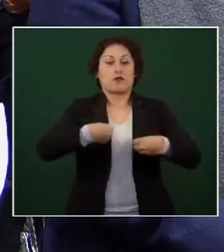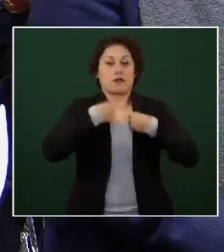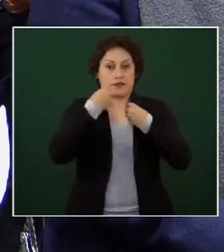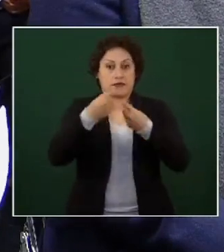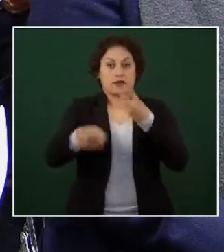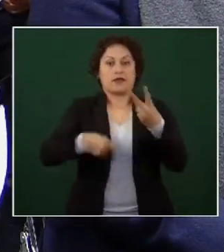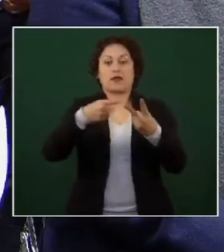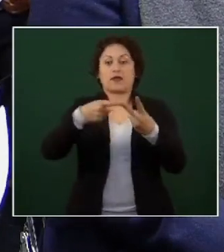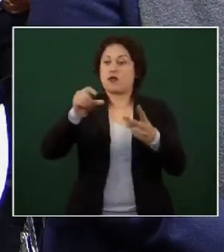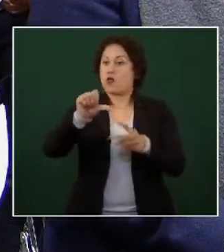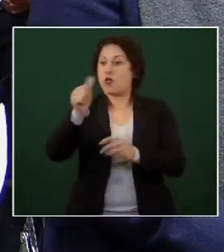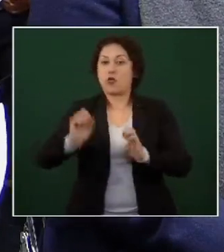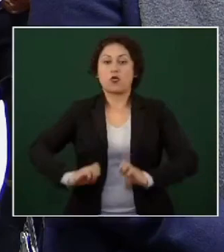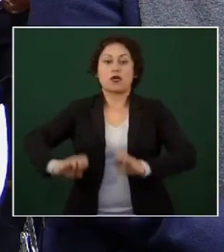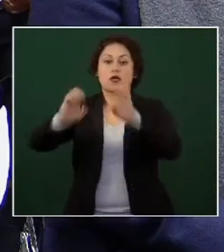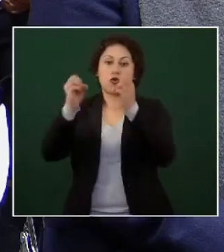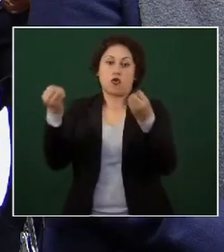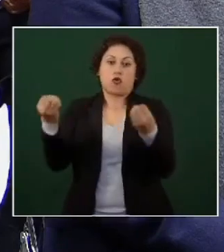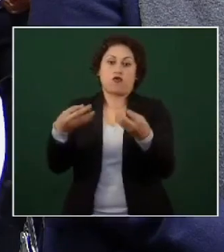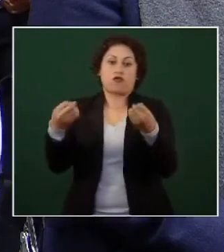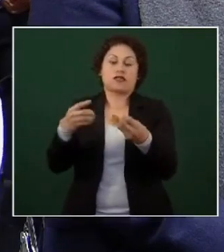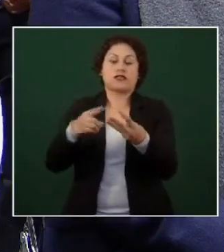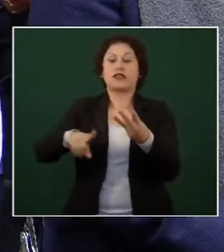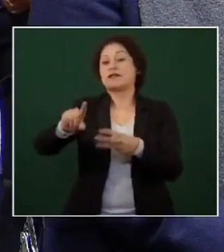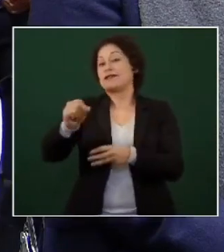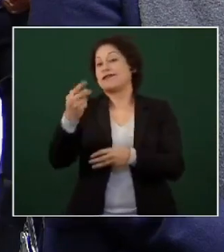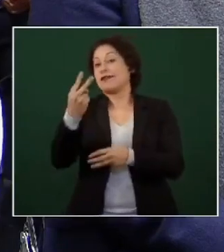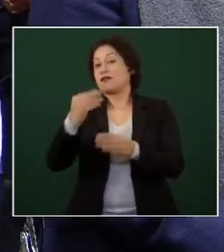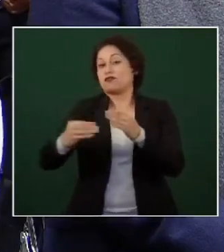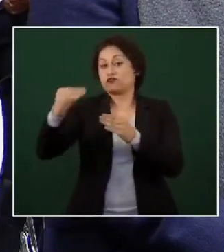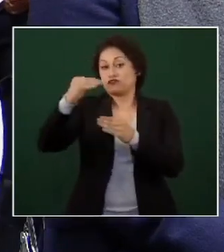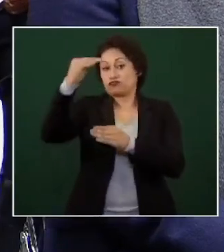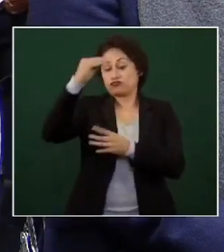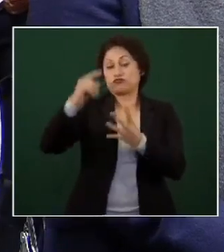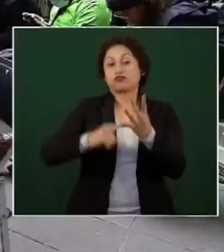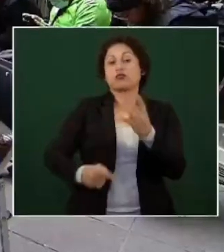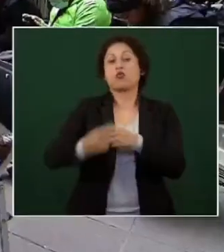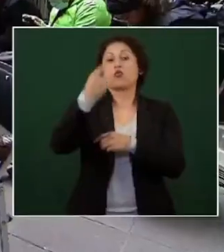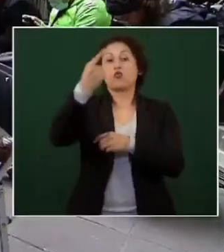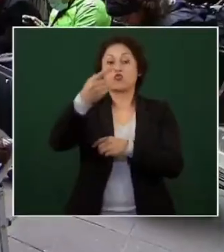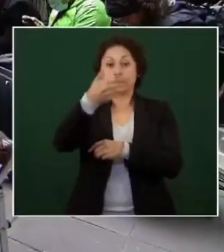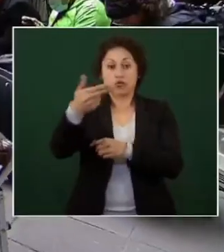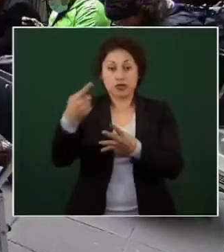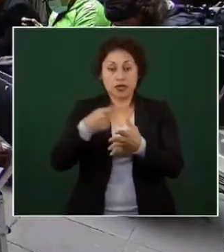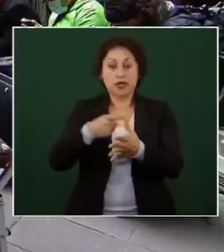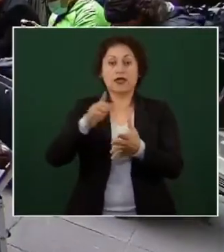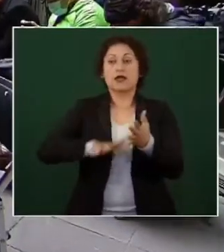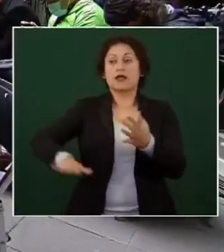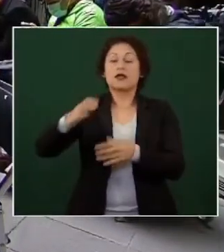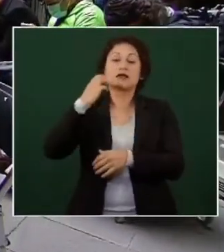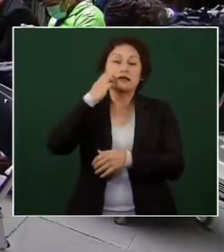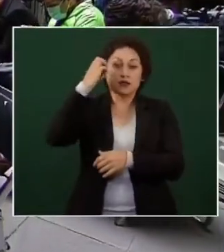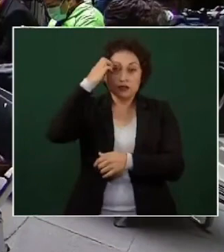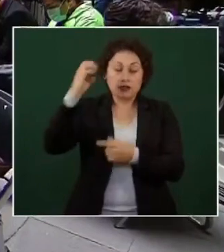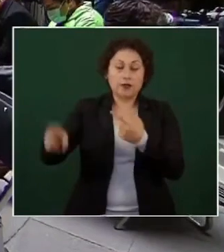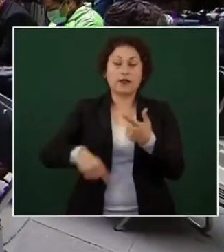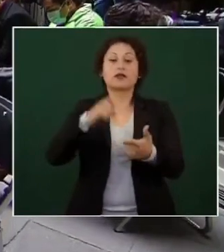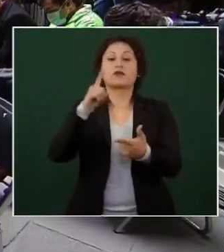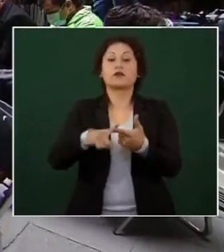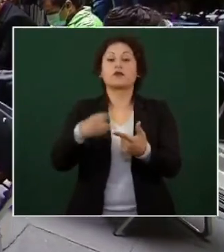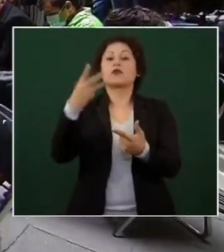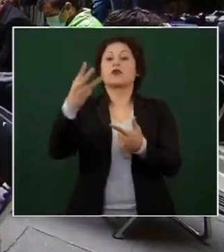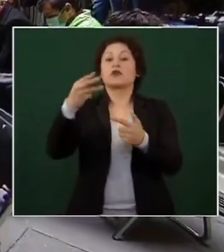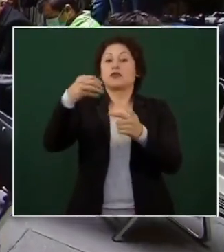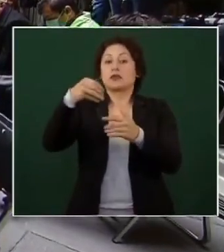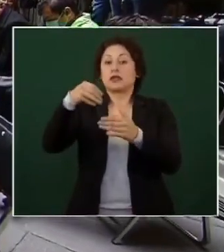de oficinas de 62 niveles, un edificio para un hotel, un área de estacionamientos, 3 niveles por debajo de